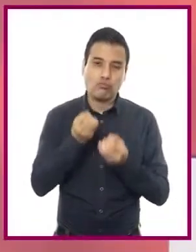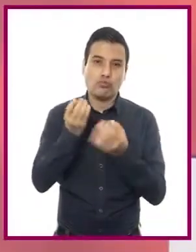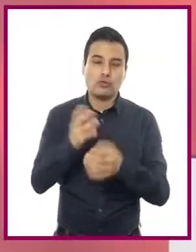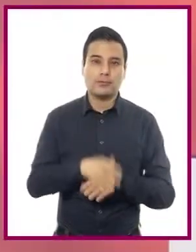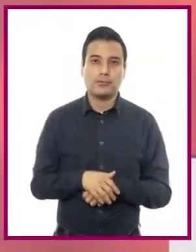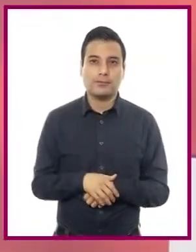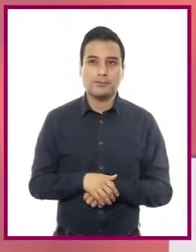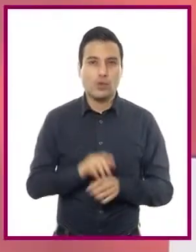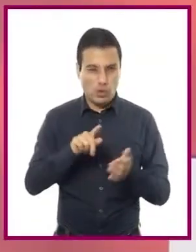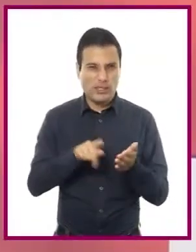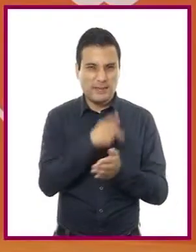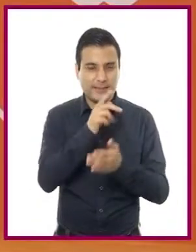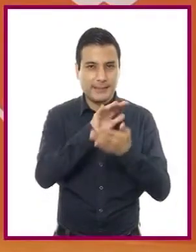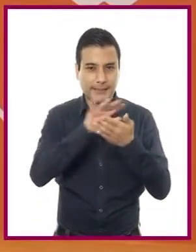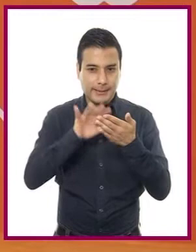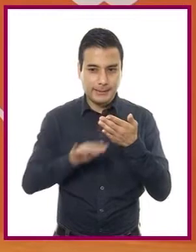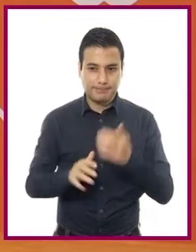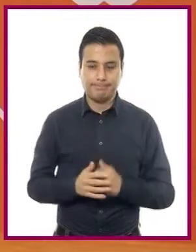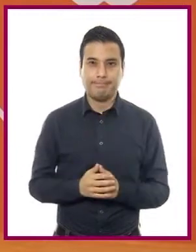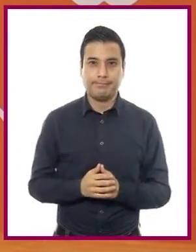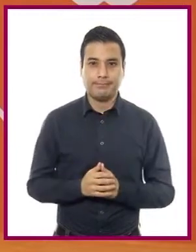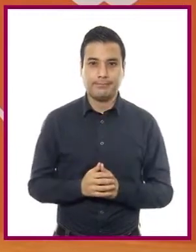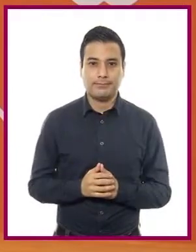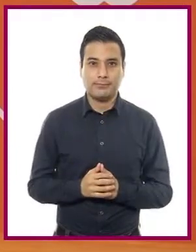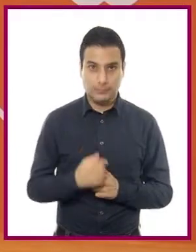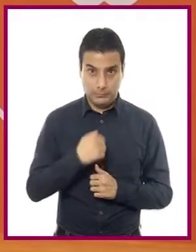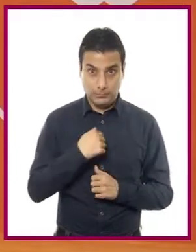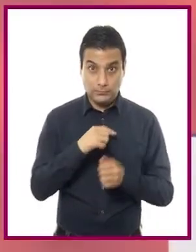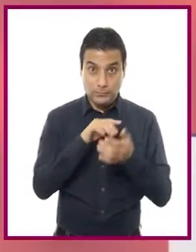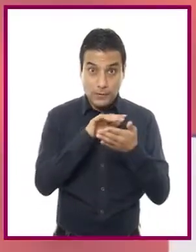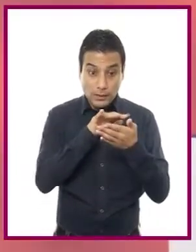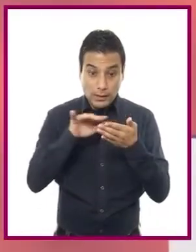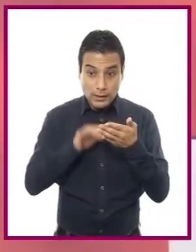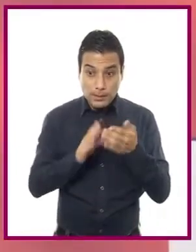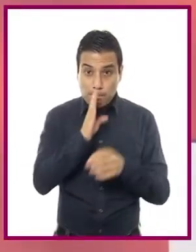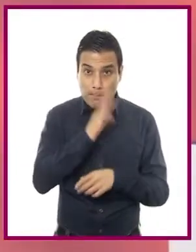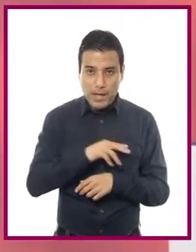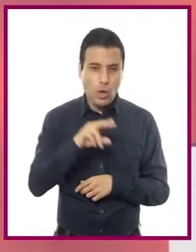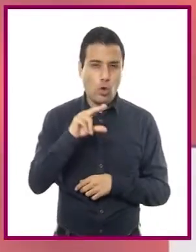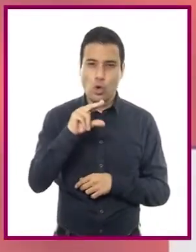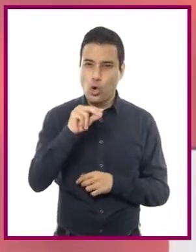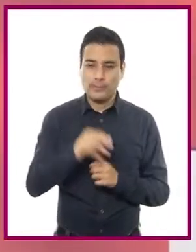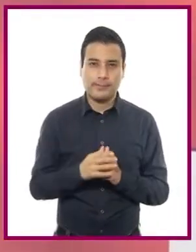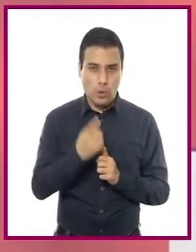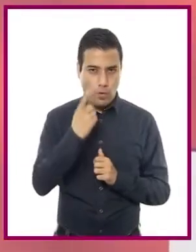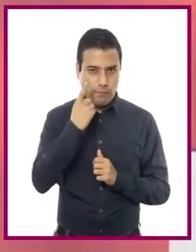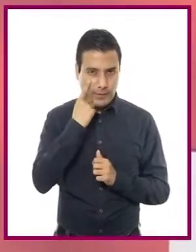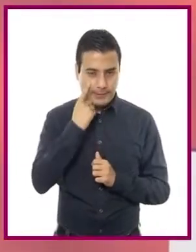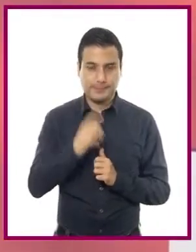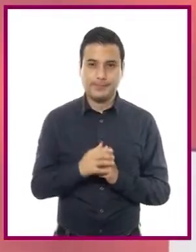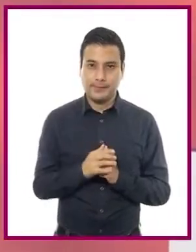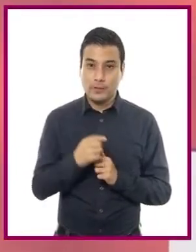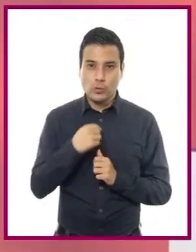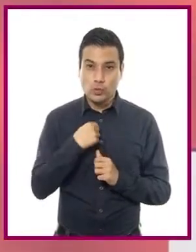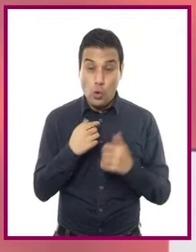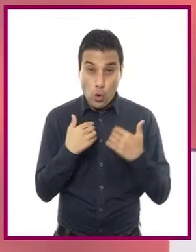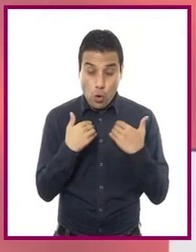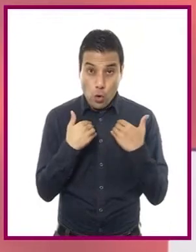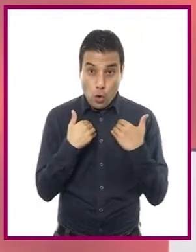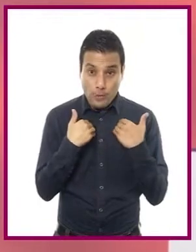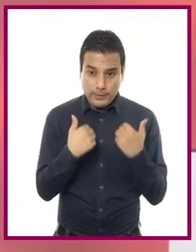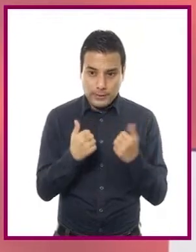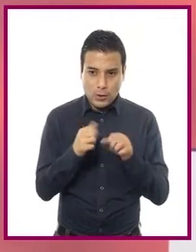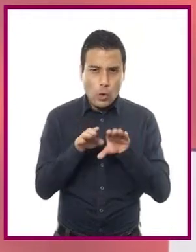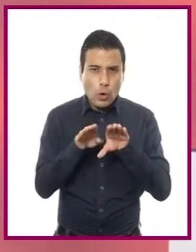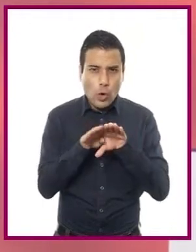parece si lo vuelves a leer? ¿Lo leí mal? No, pero para poder comprender o interpretar un poema es